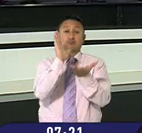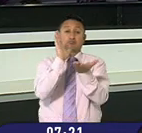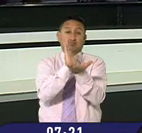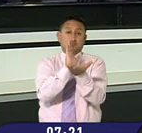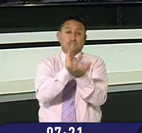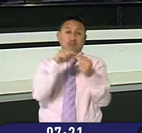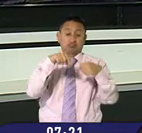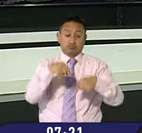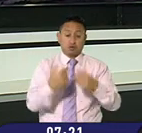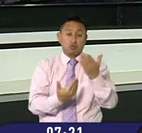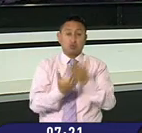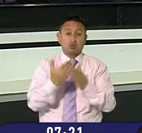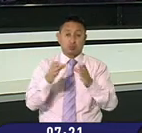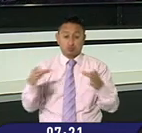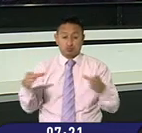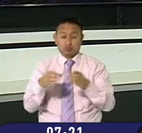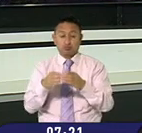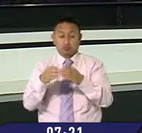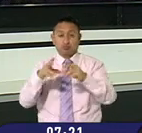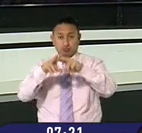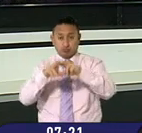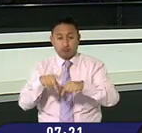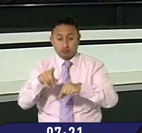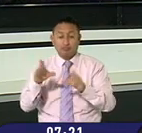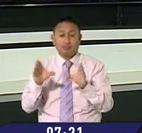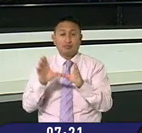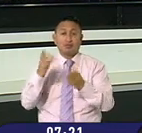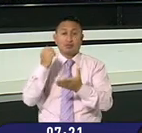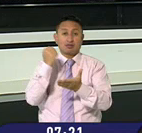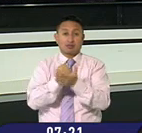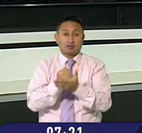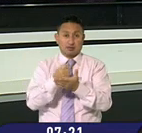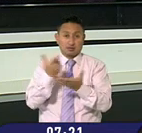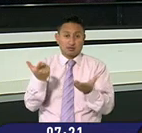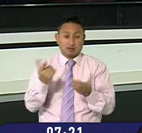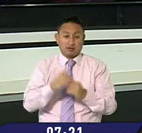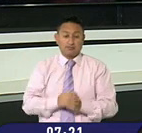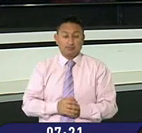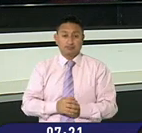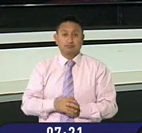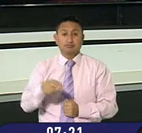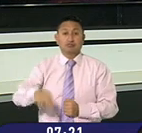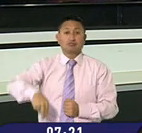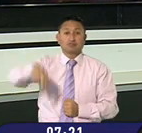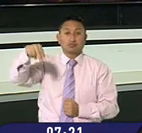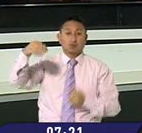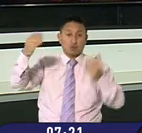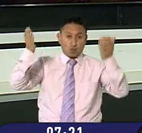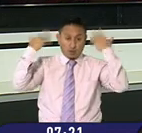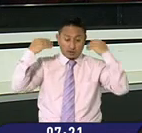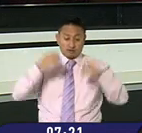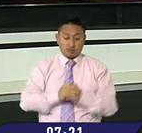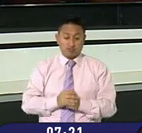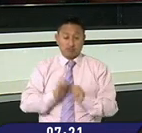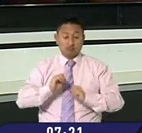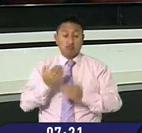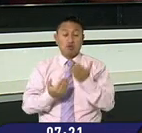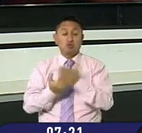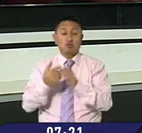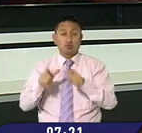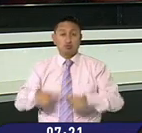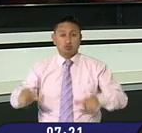de validación de certificados médicos ubicado en el norte de Guayaquil. Con este nuevo punto de atención, el IES busca